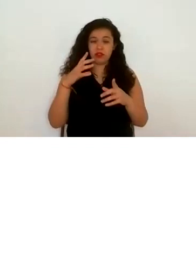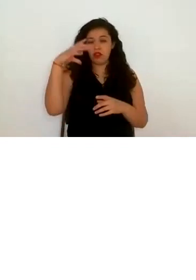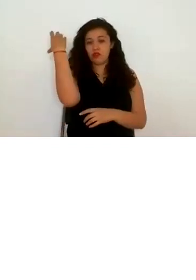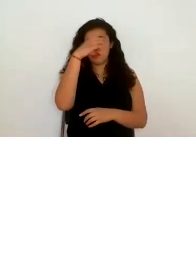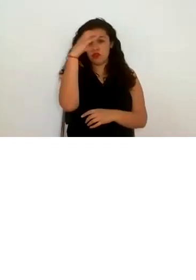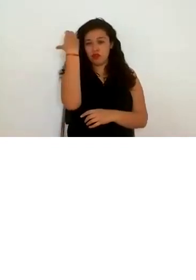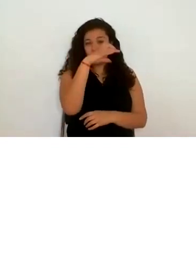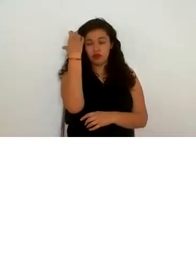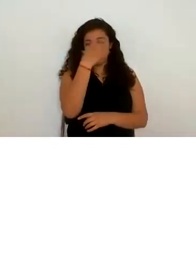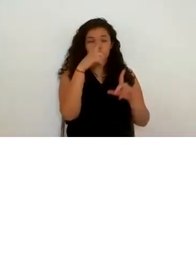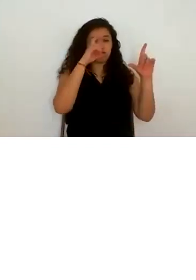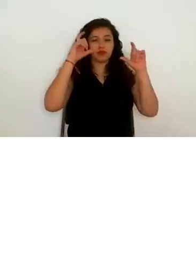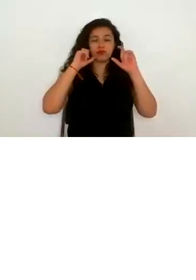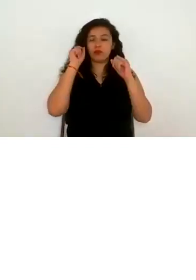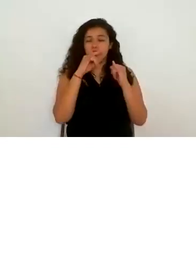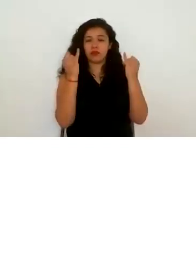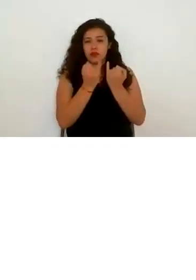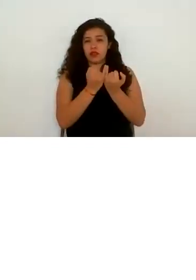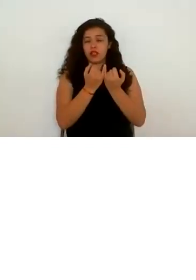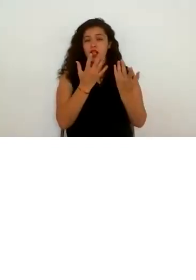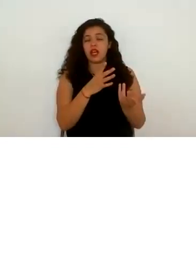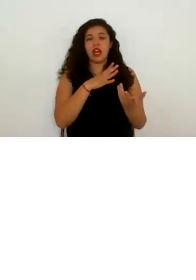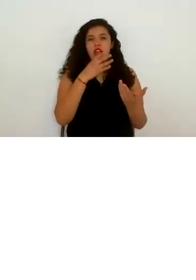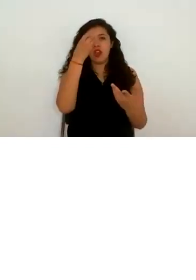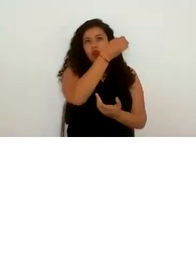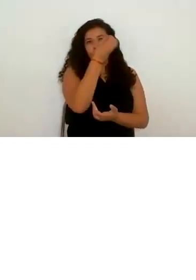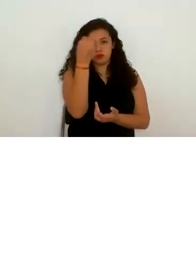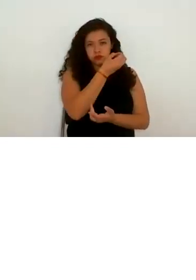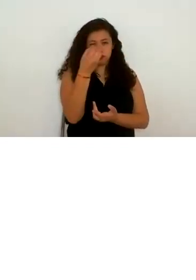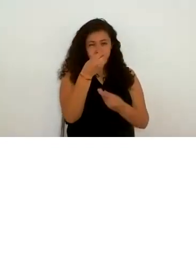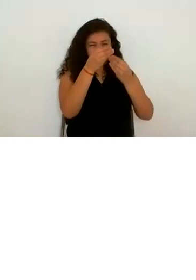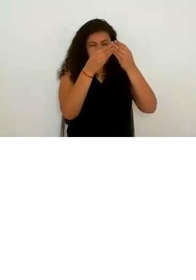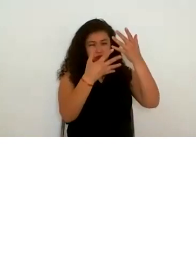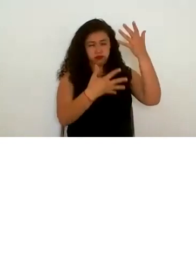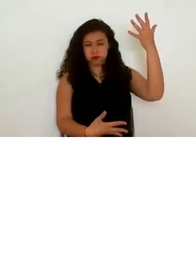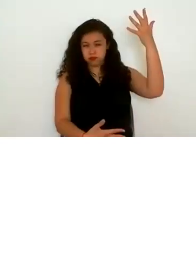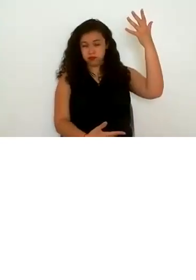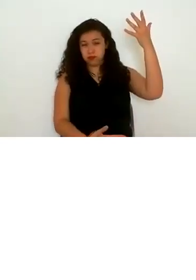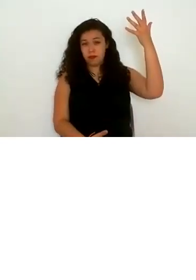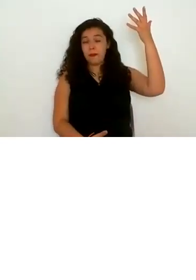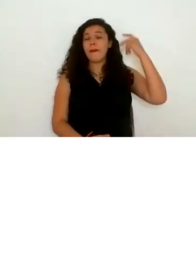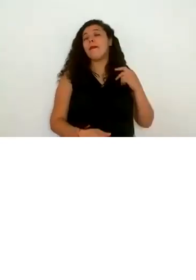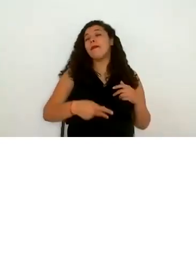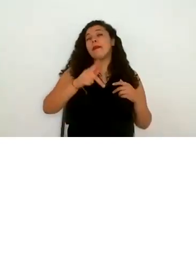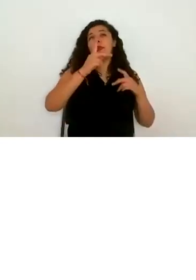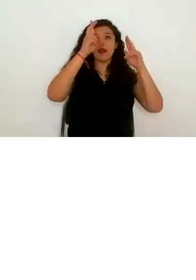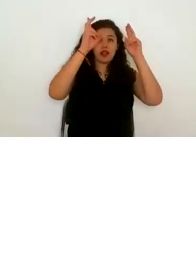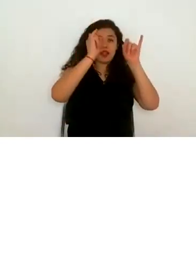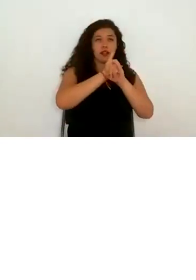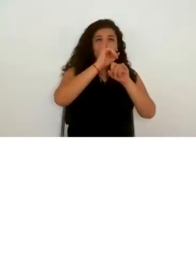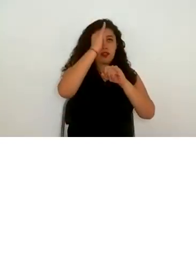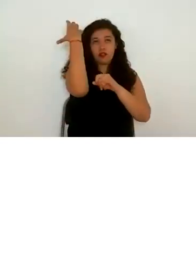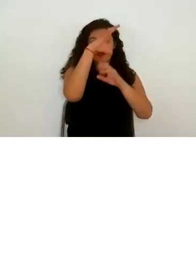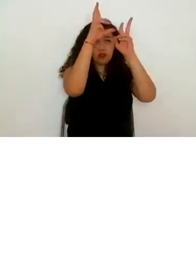fotográfico, tendremos una secuencia de numeración, ¿no? En cambio, si ustedes descargan esas